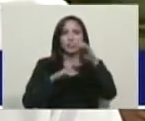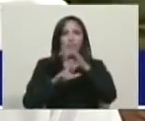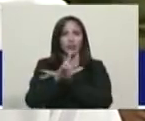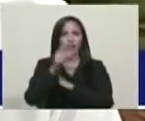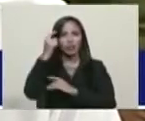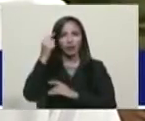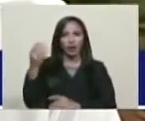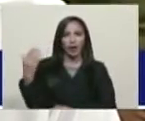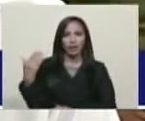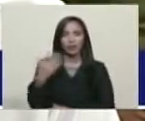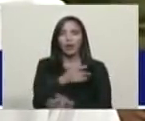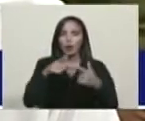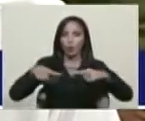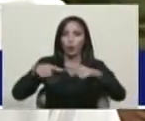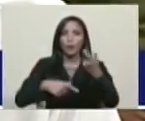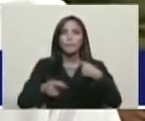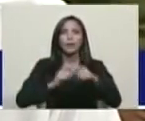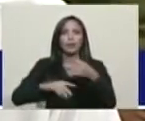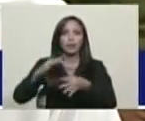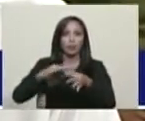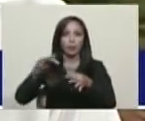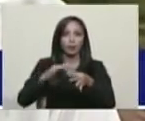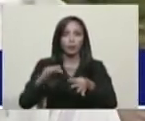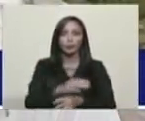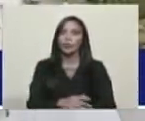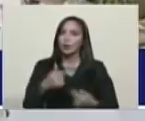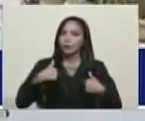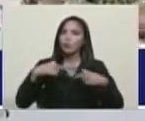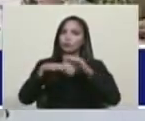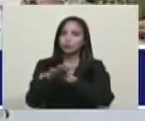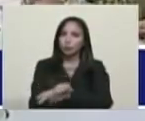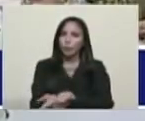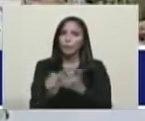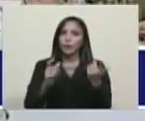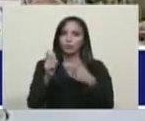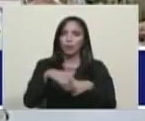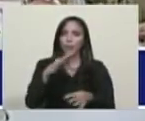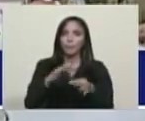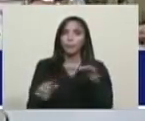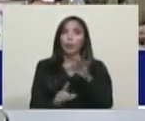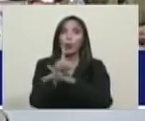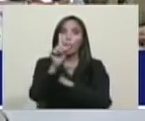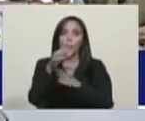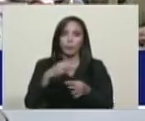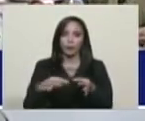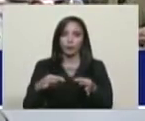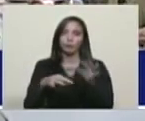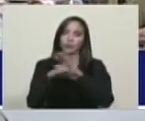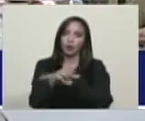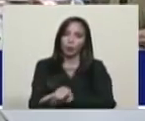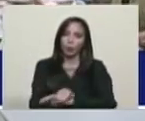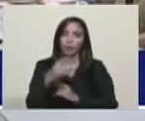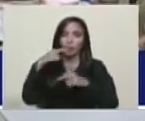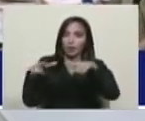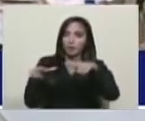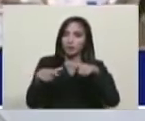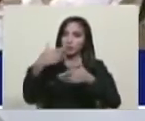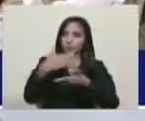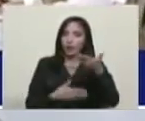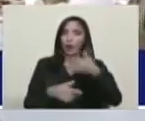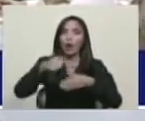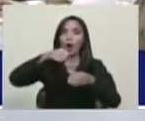en la sede del Petro, y yo estuve comprando un Petro en el certificado de